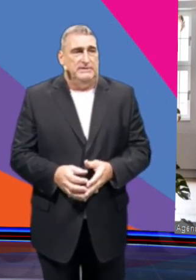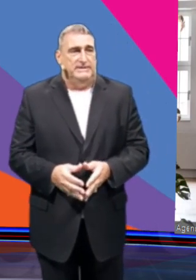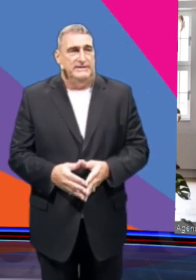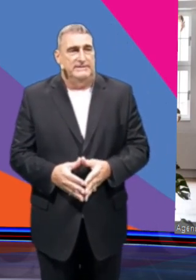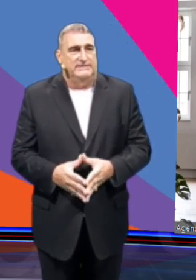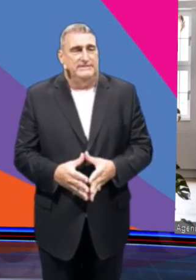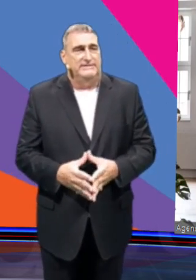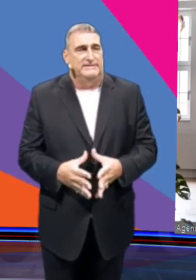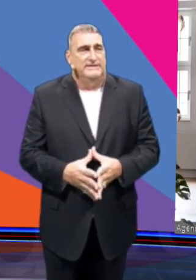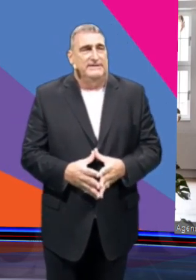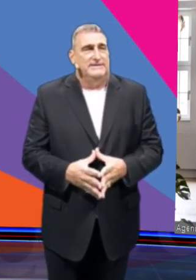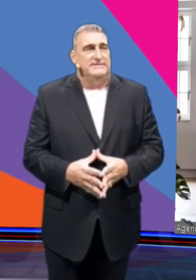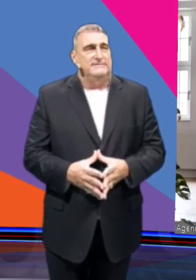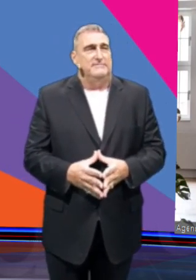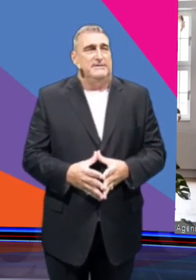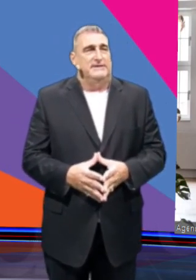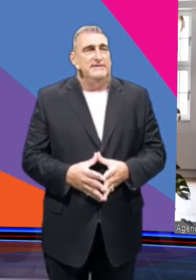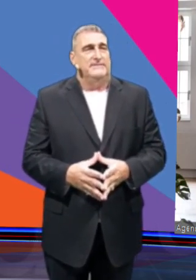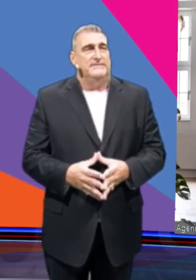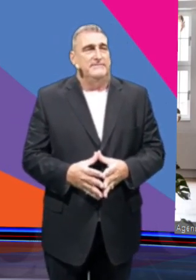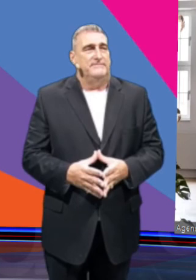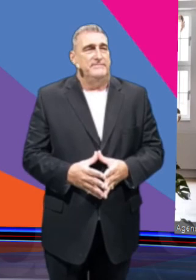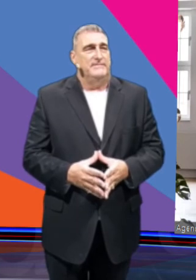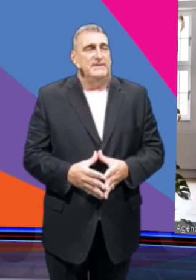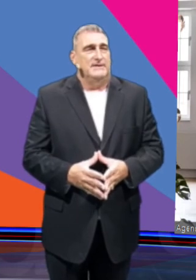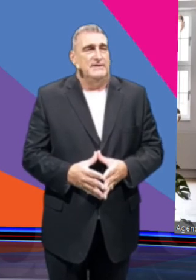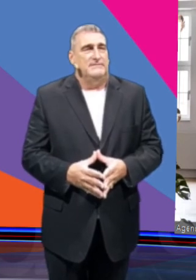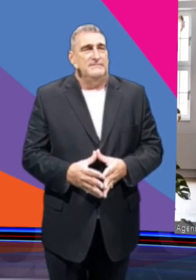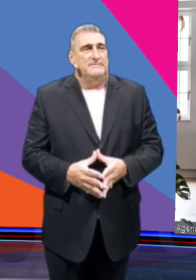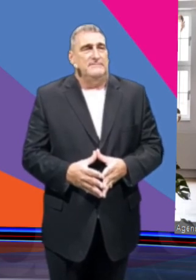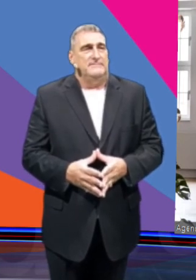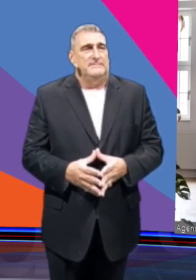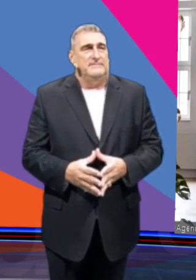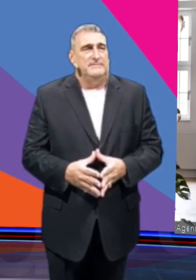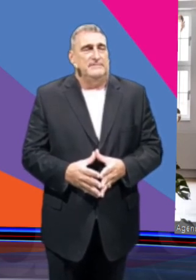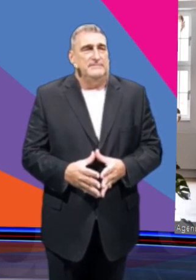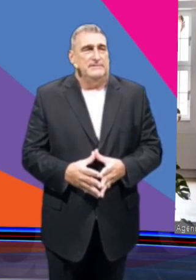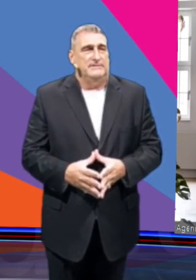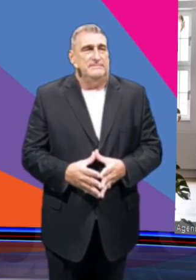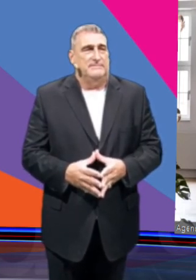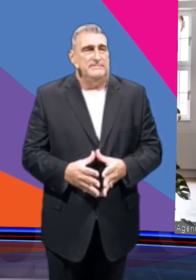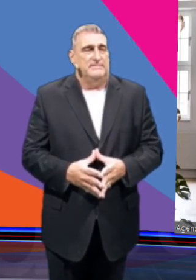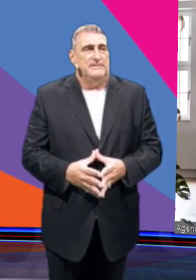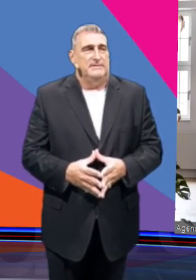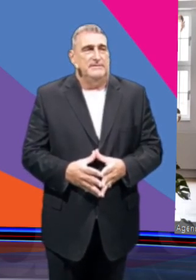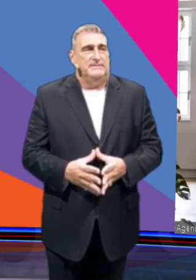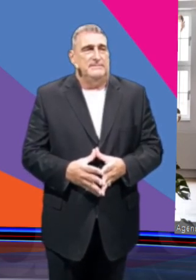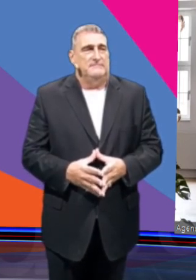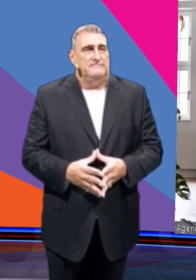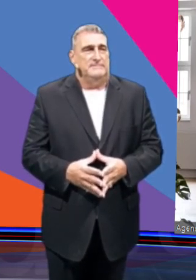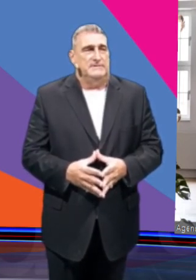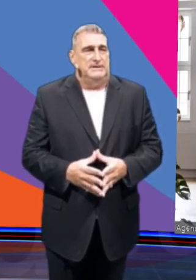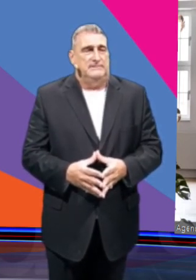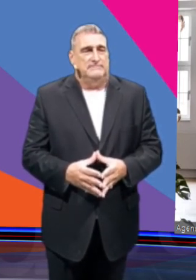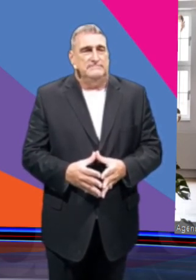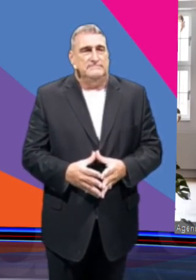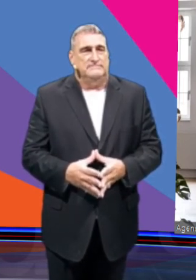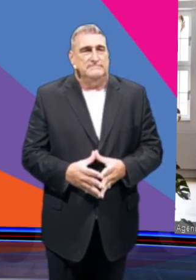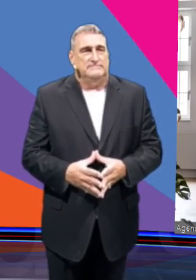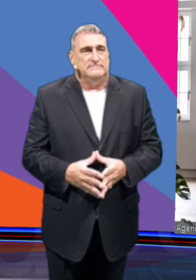Seguramente. Porque una Seguramente. cosa es tener que venderle al mundo vacunas para todos los seres vivos, Sí.